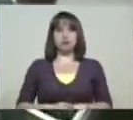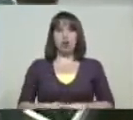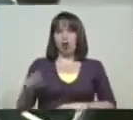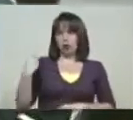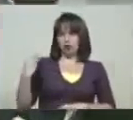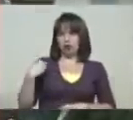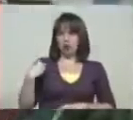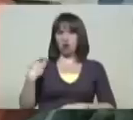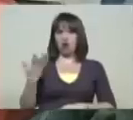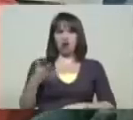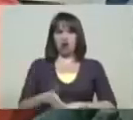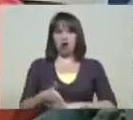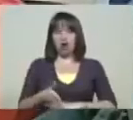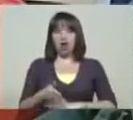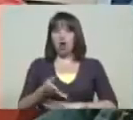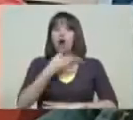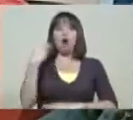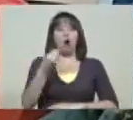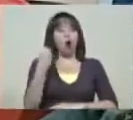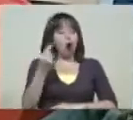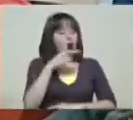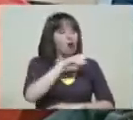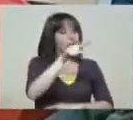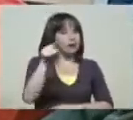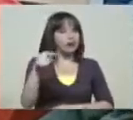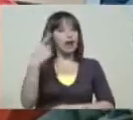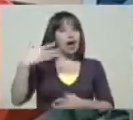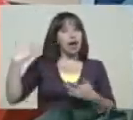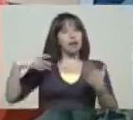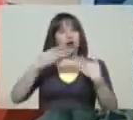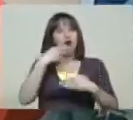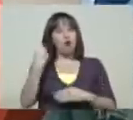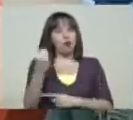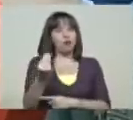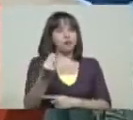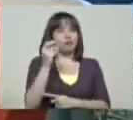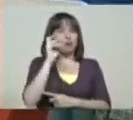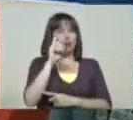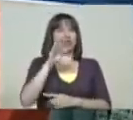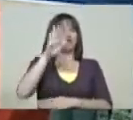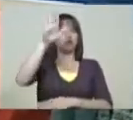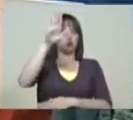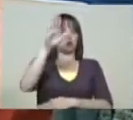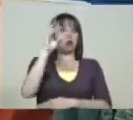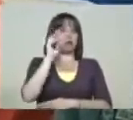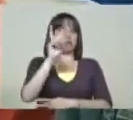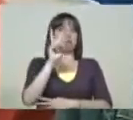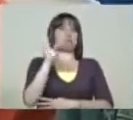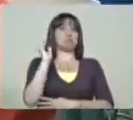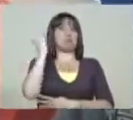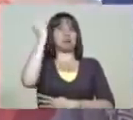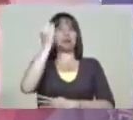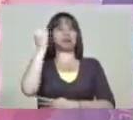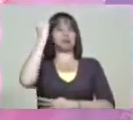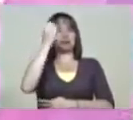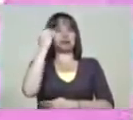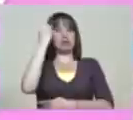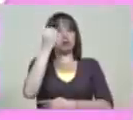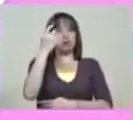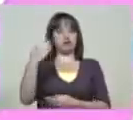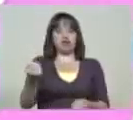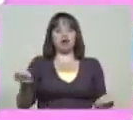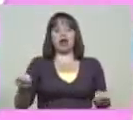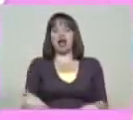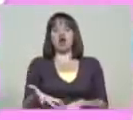nos dijo, muchachos, éramos unos muchachos, como que viendo el futuro, leyendo el futuro. Faltaban unos caracoles ahí